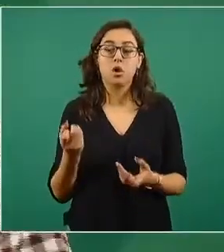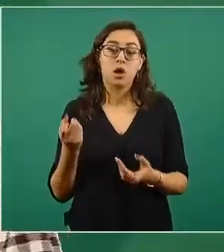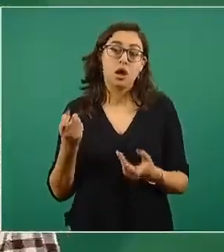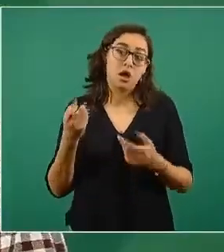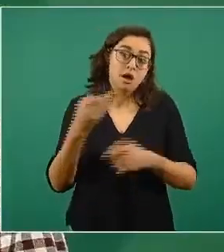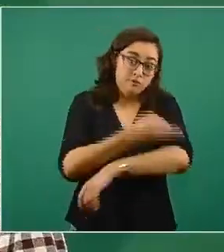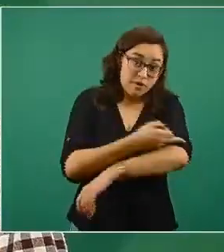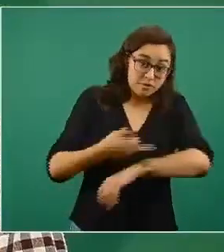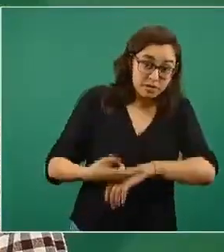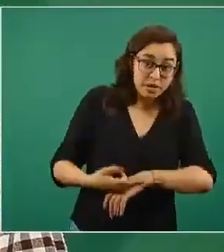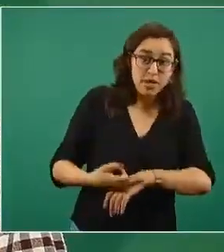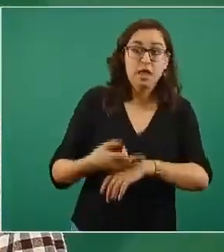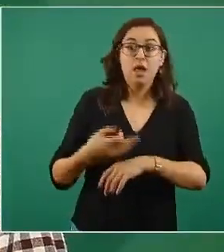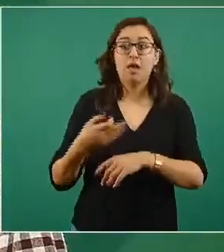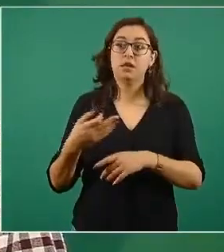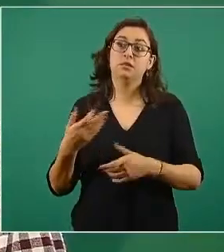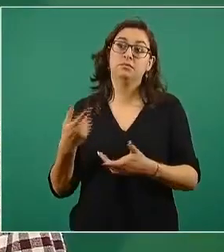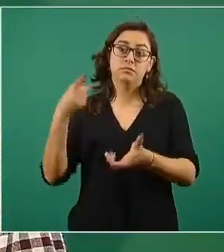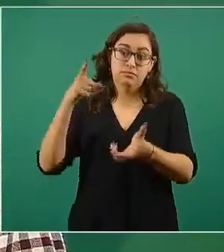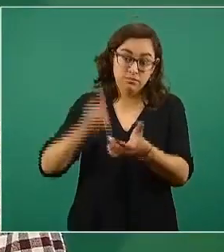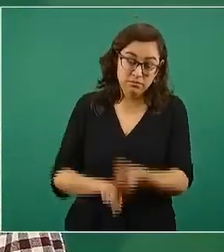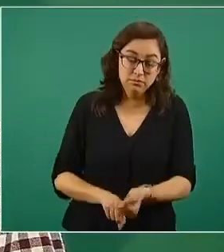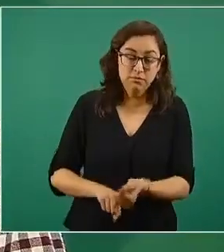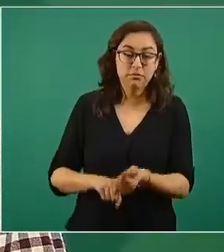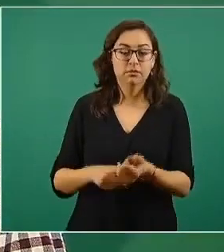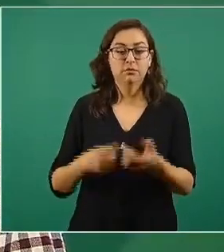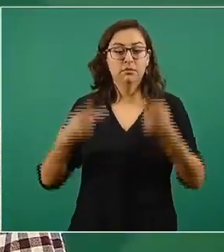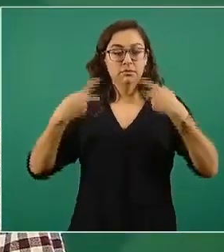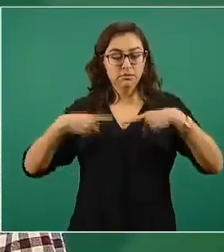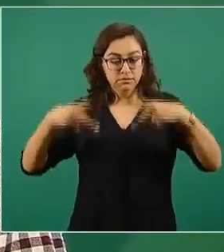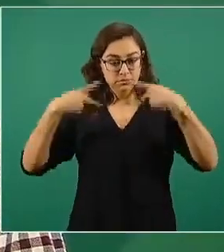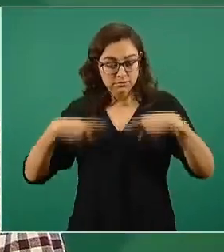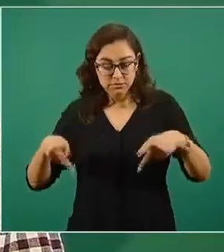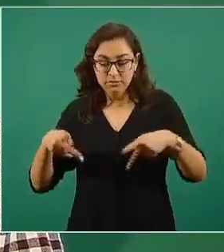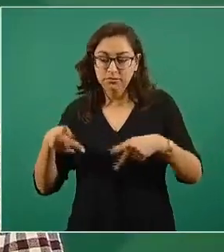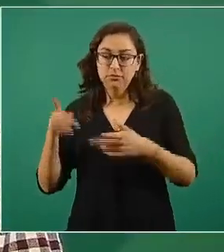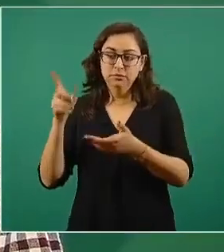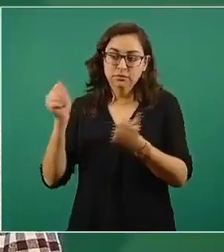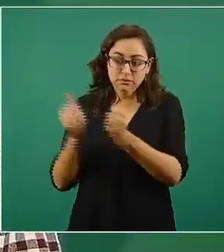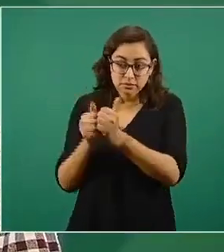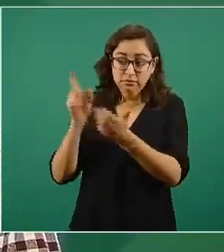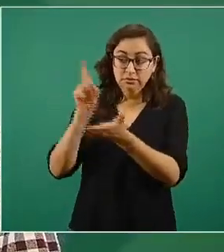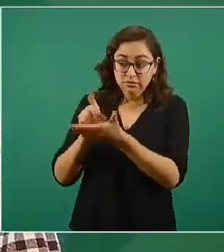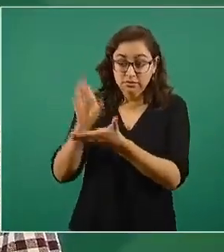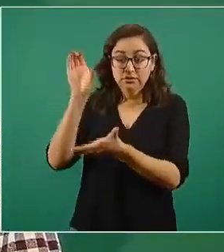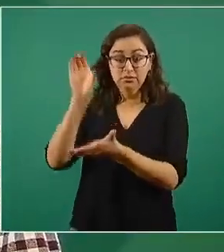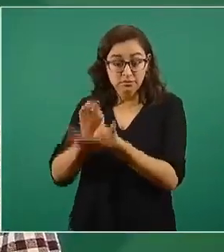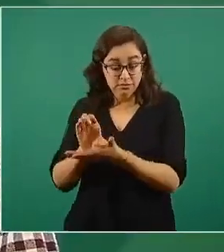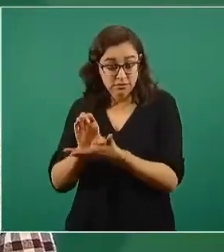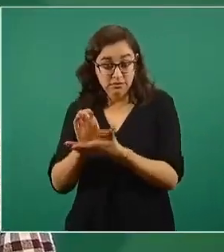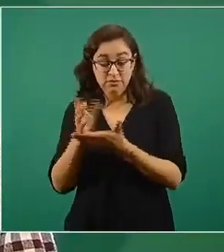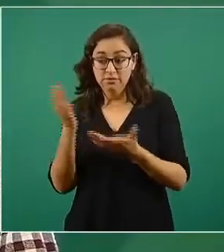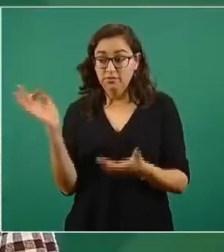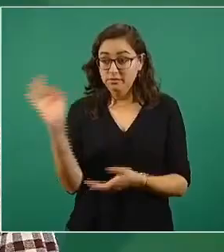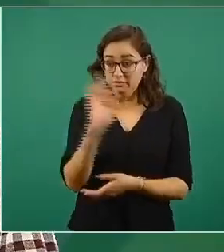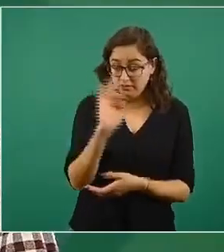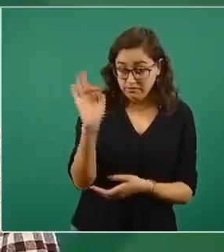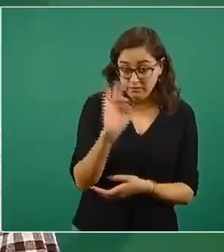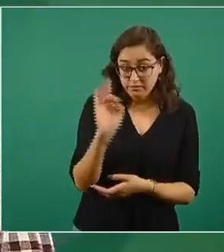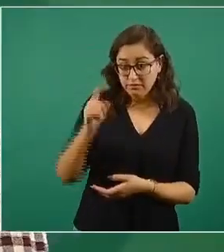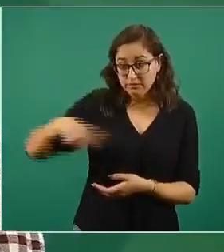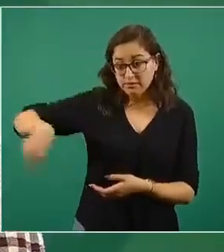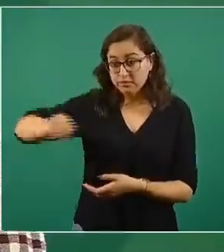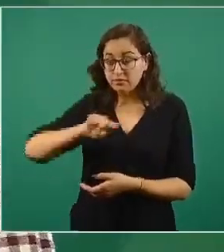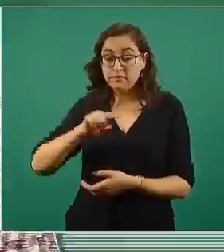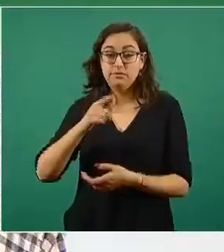en casa a una persona con algún grado de discapacidad que pudiera interferir con su capacidad